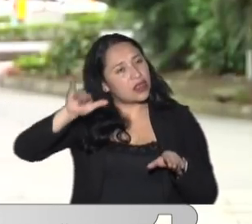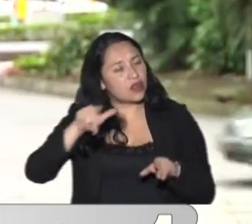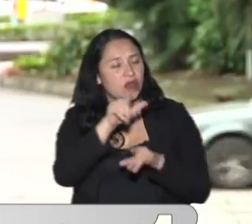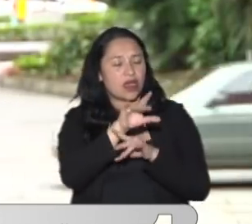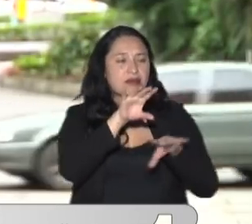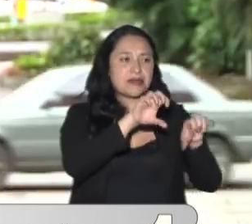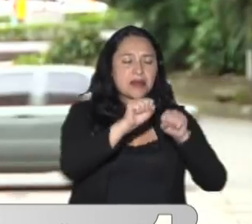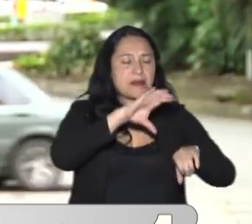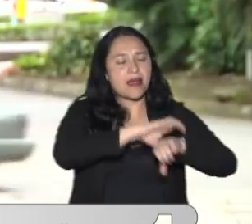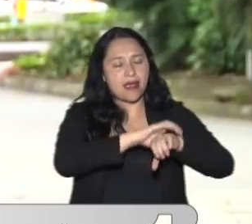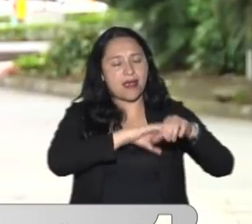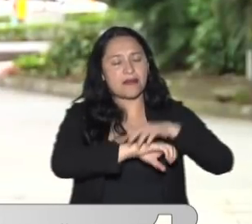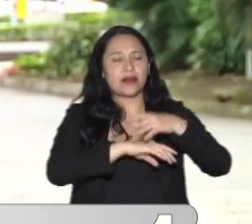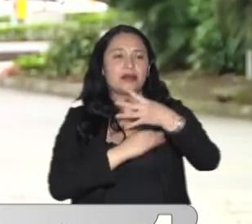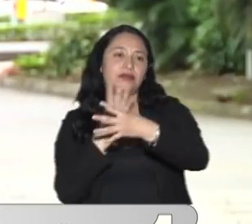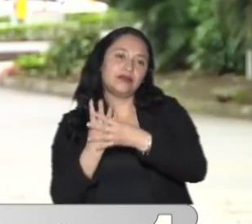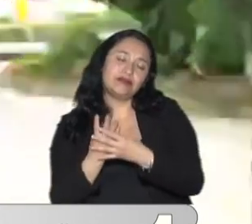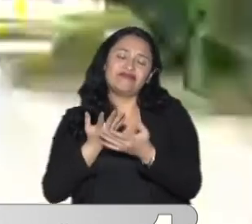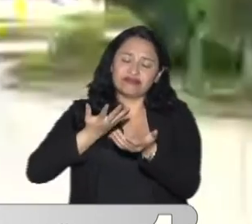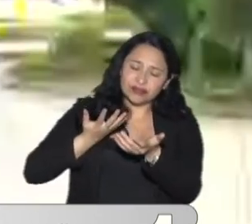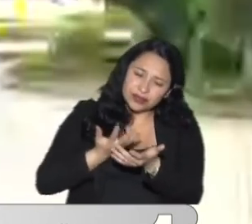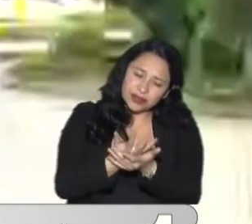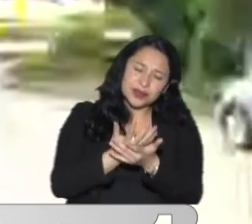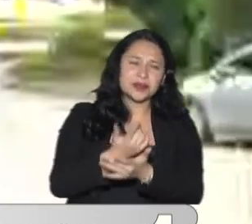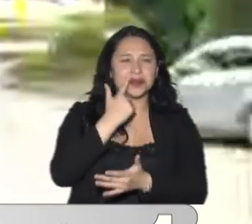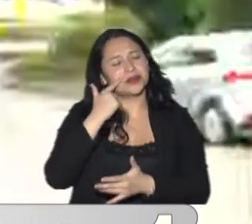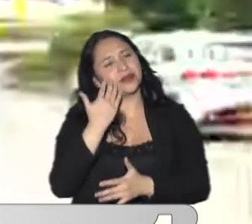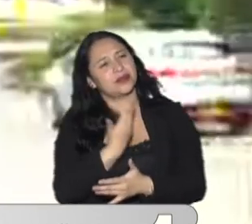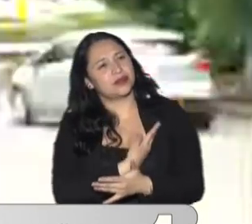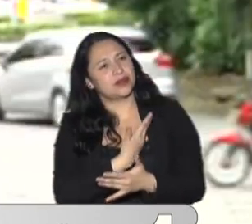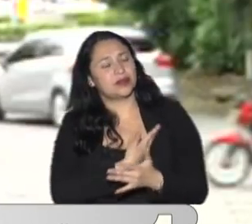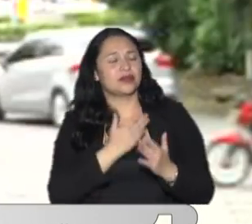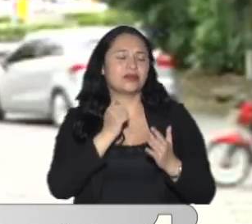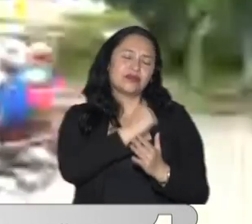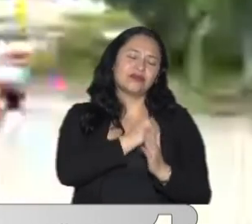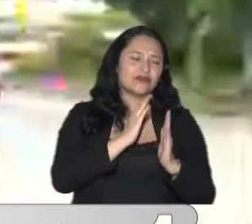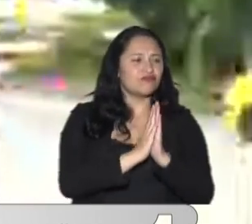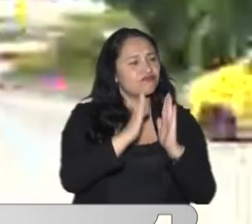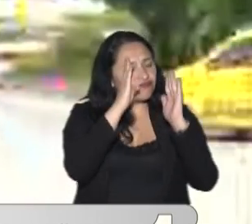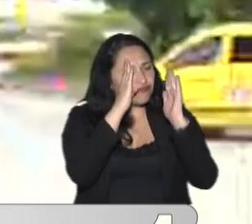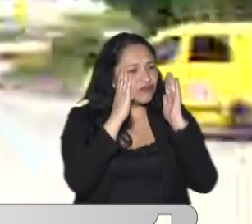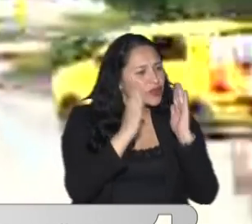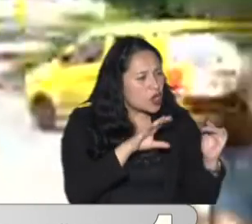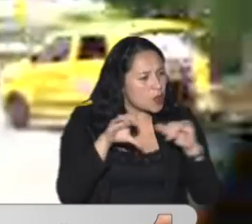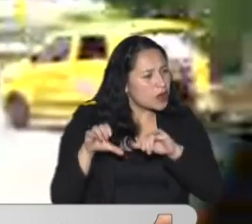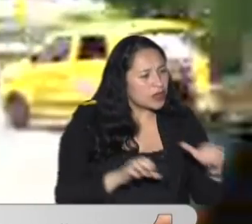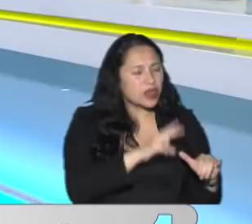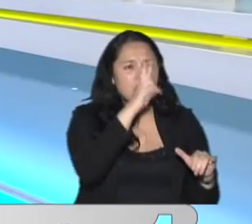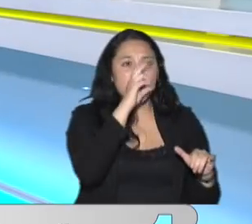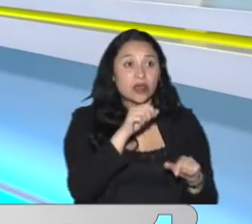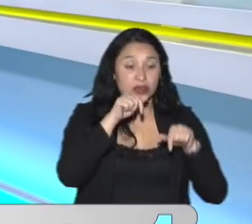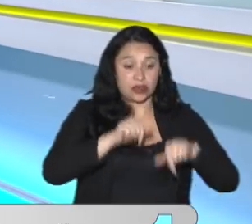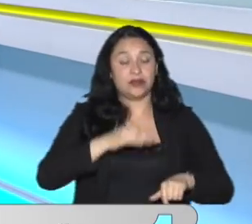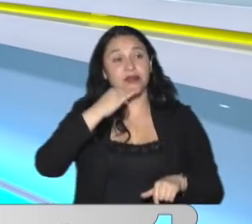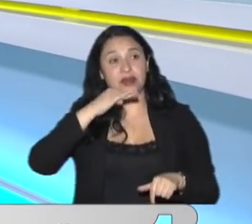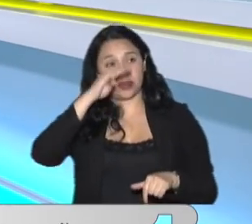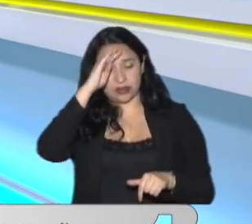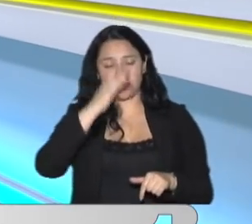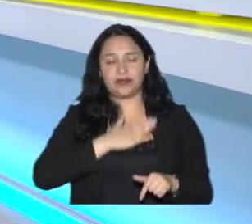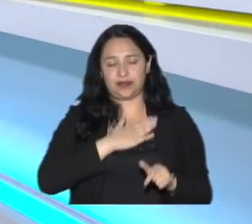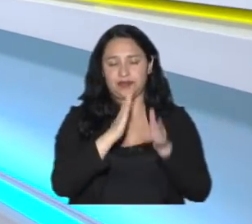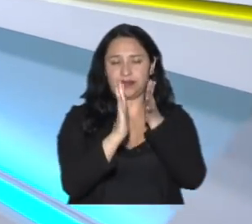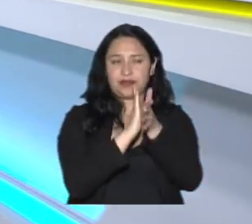La recomendación es entonces para los padres de familia que sigan atentamente los comportamientos de sus hijos. Esto desde Medellín, Yusi